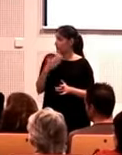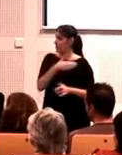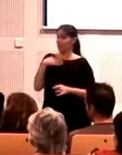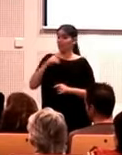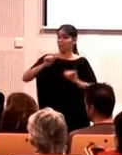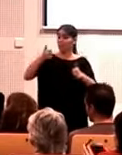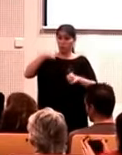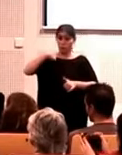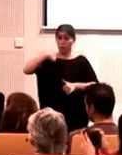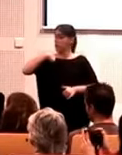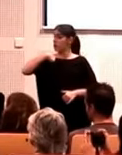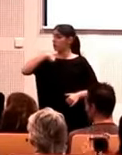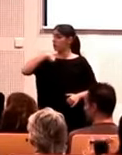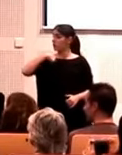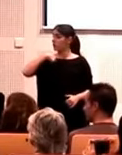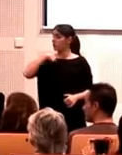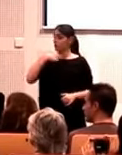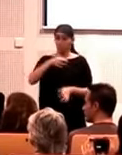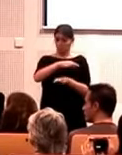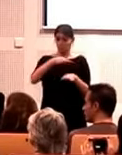Sí, perfecto.